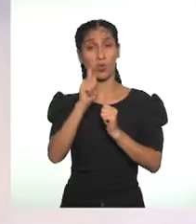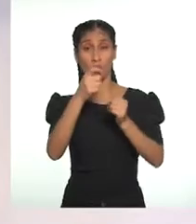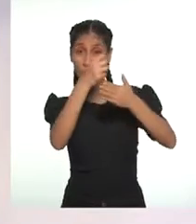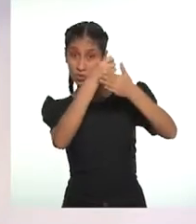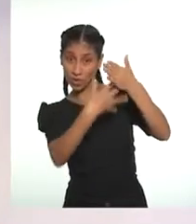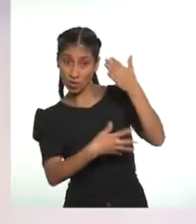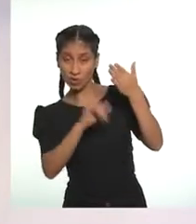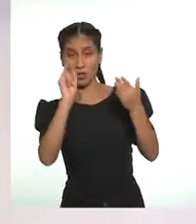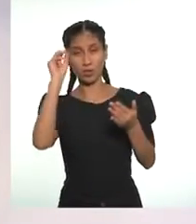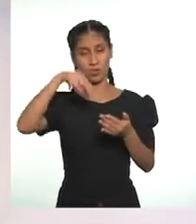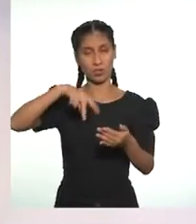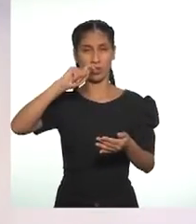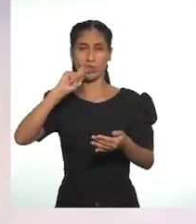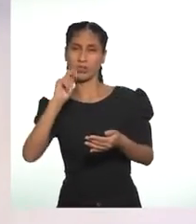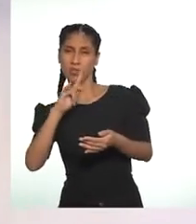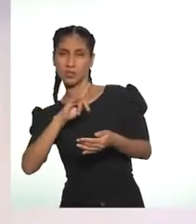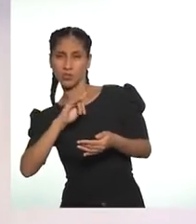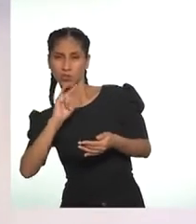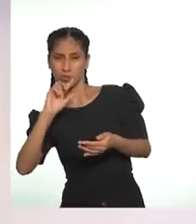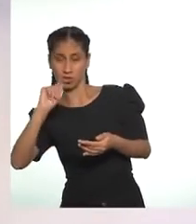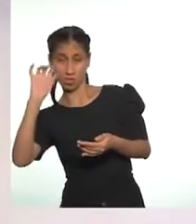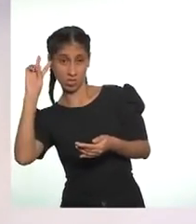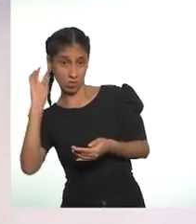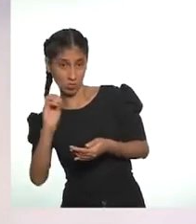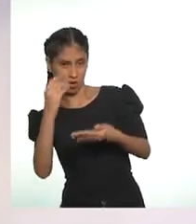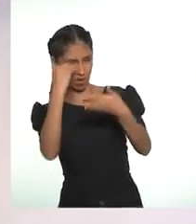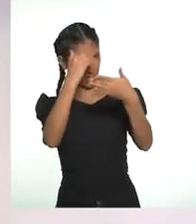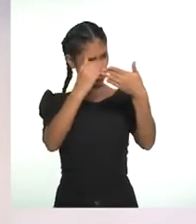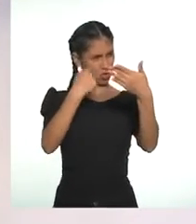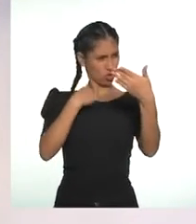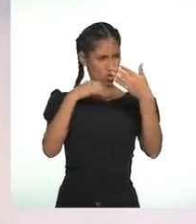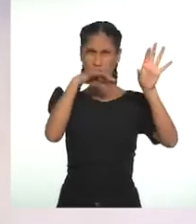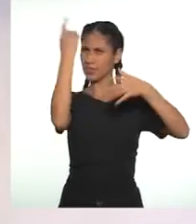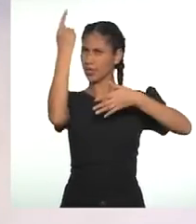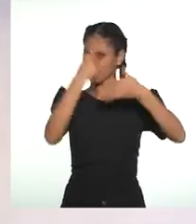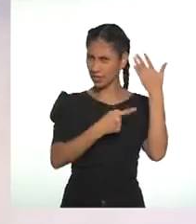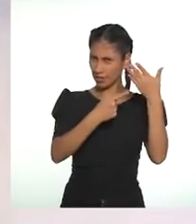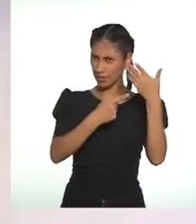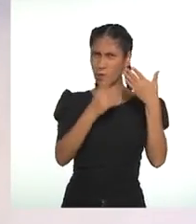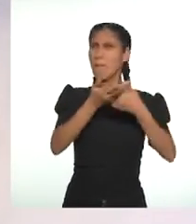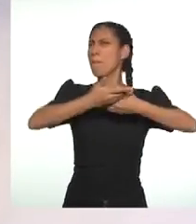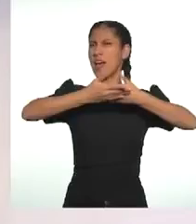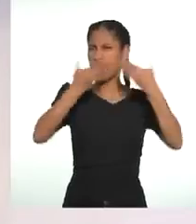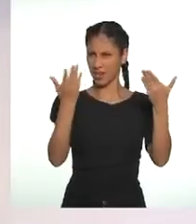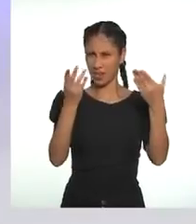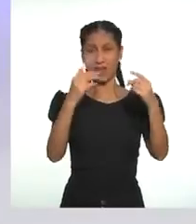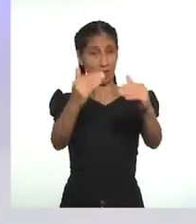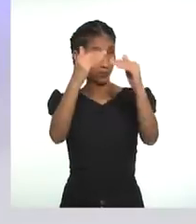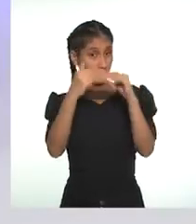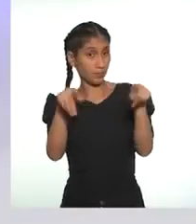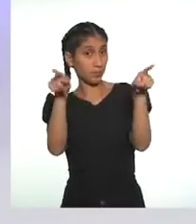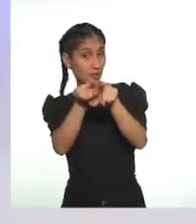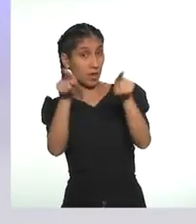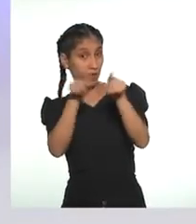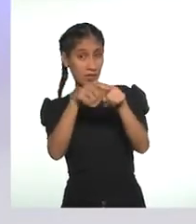instructivo? Un texto instructivo brinda una secuencia clara de indicaciones a realizar para lograr determinado fin. Además, el texto